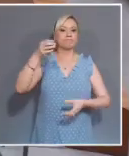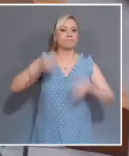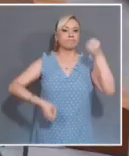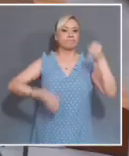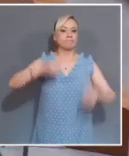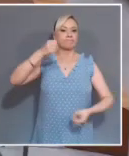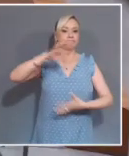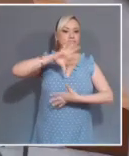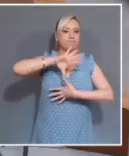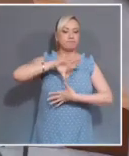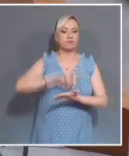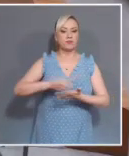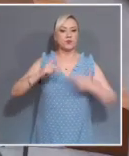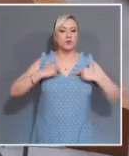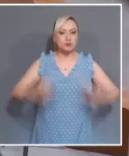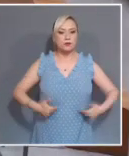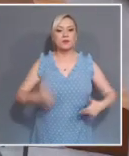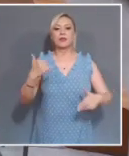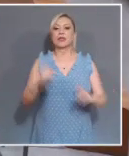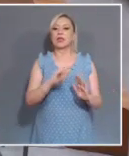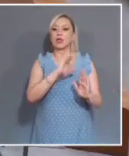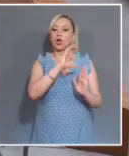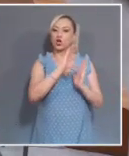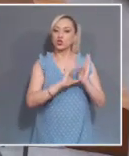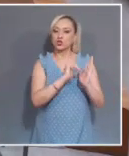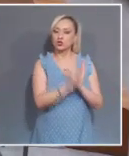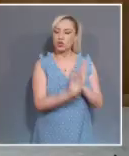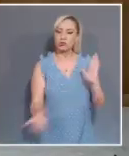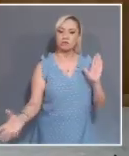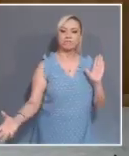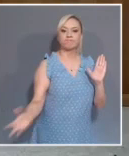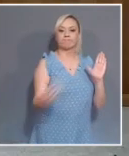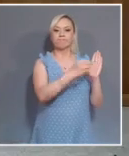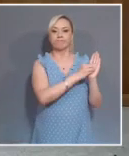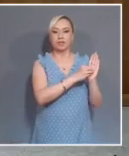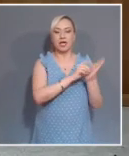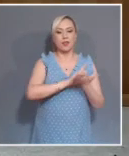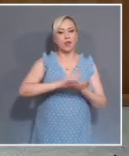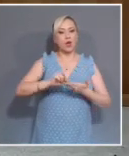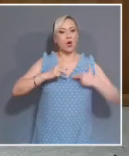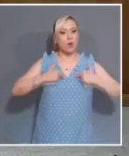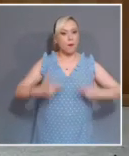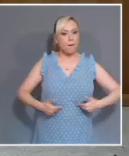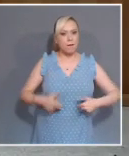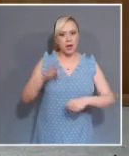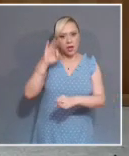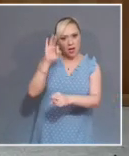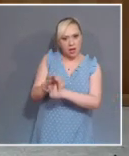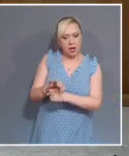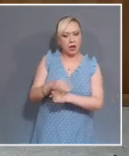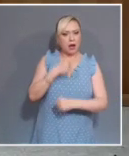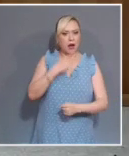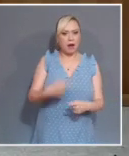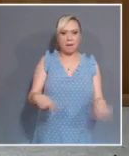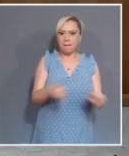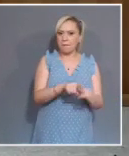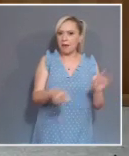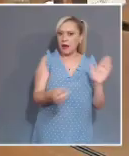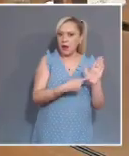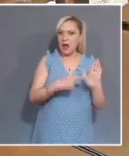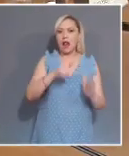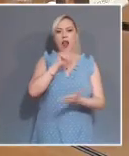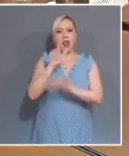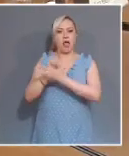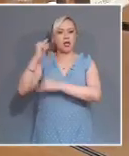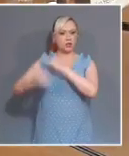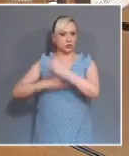bloque de constitucionalidad integrado por los derechos humanos protegidos por la Constitución y en los tratados internacionales ratificados